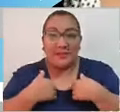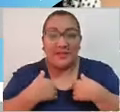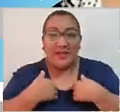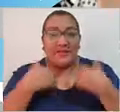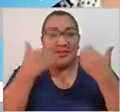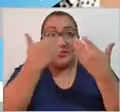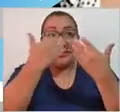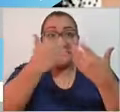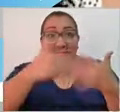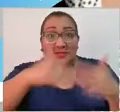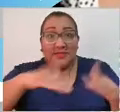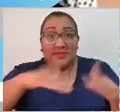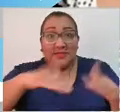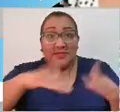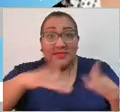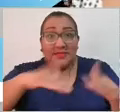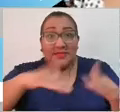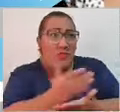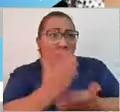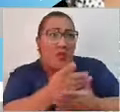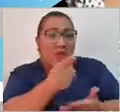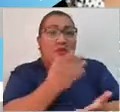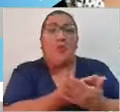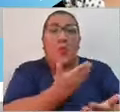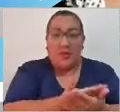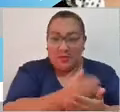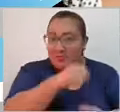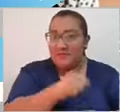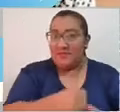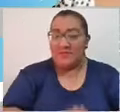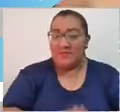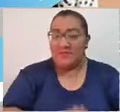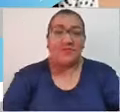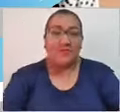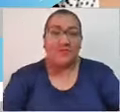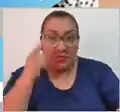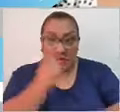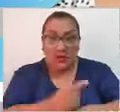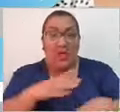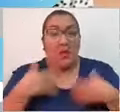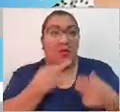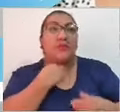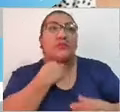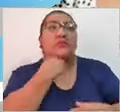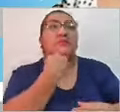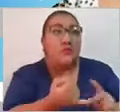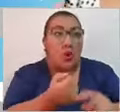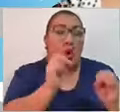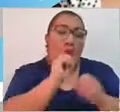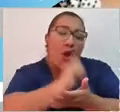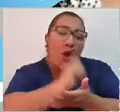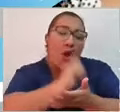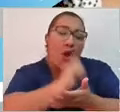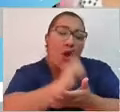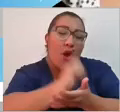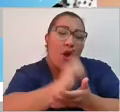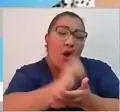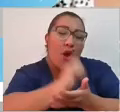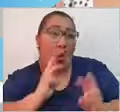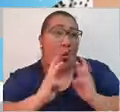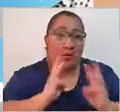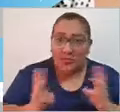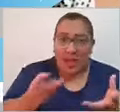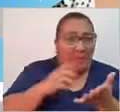conocimiento por cualquier medio sobre estos hechos de hostigamiento. La denuncia puede ser verbal o puede ser escrita a través de WhatsApp,